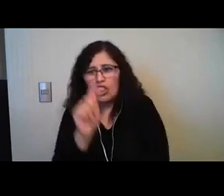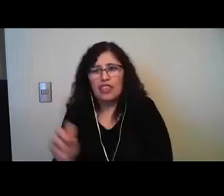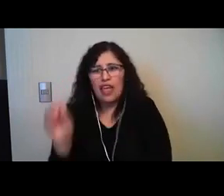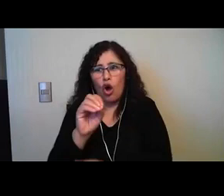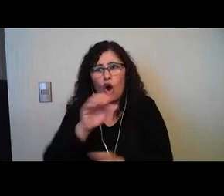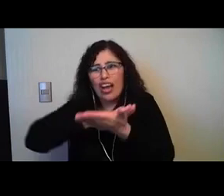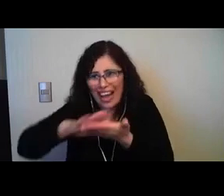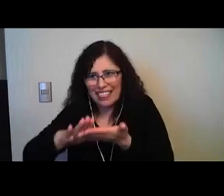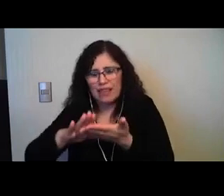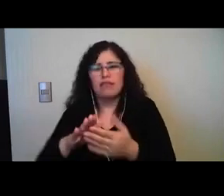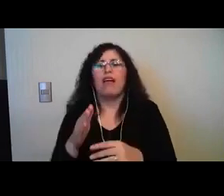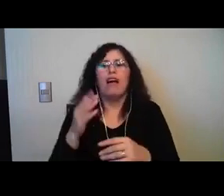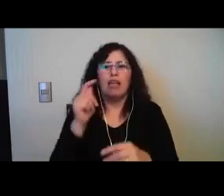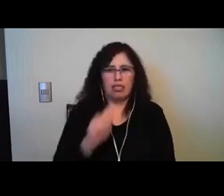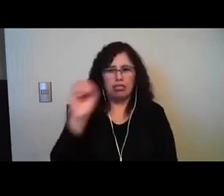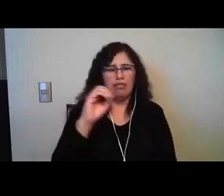bien básicas, ¿ya?